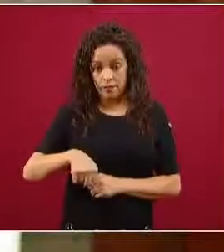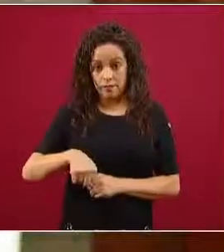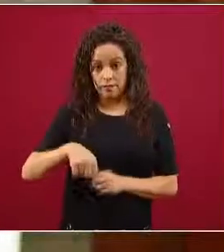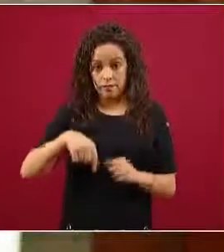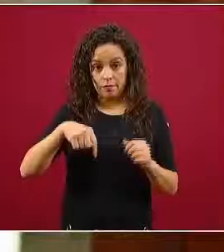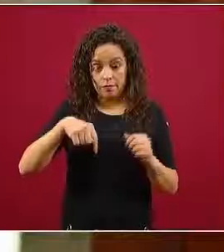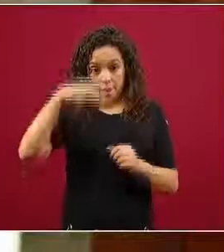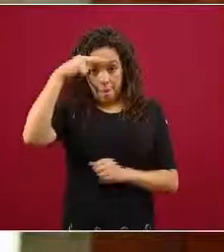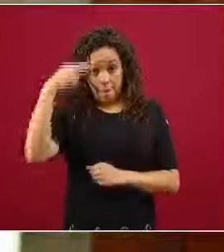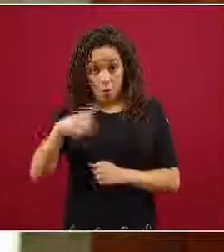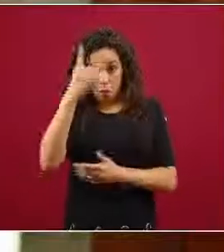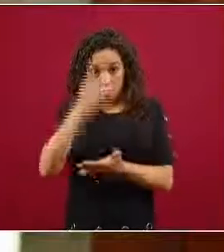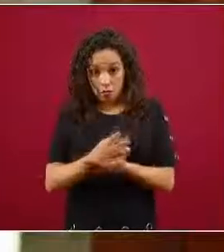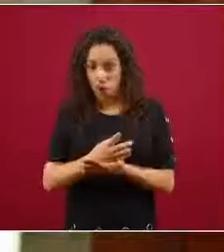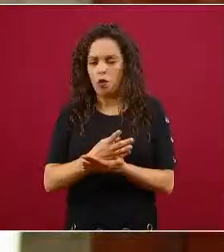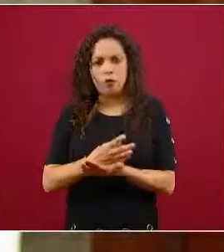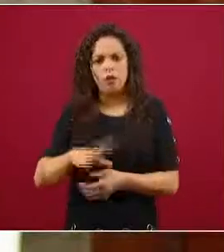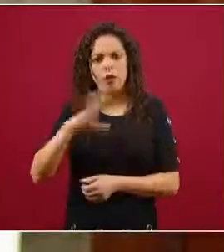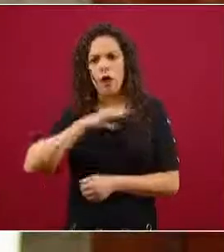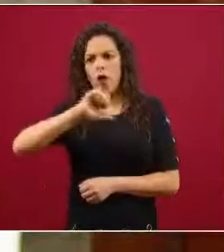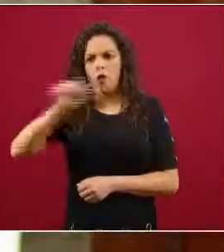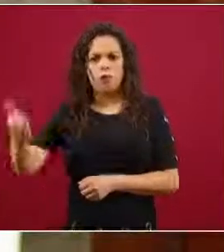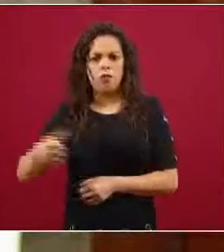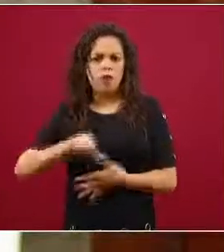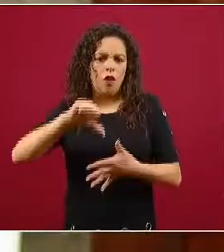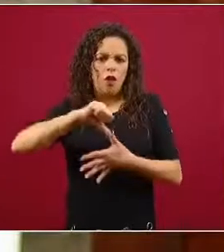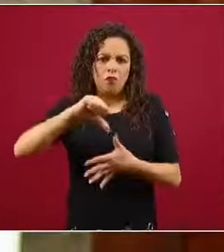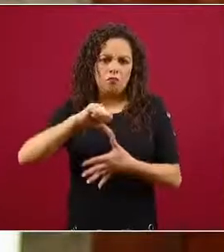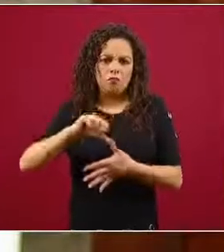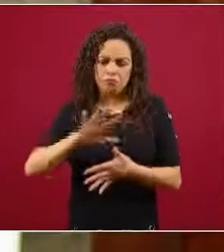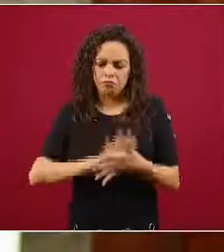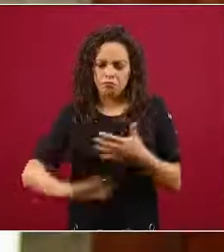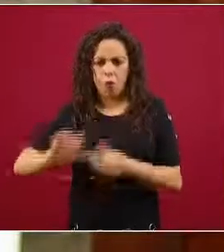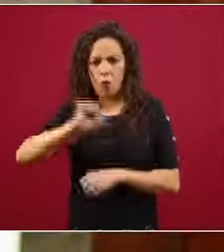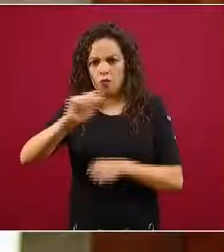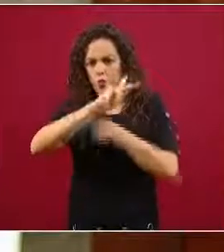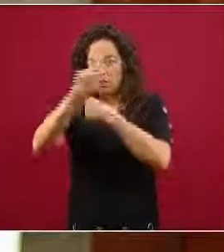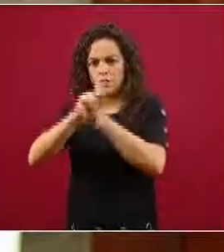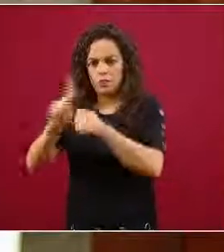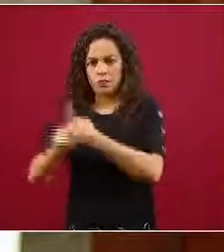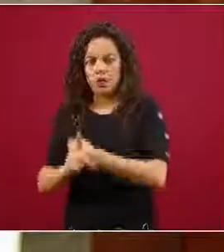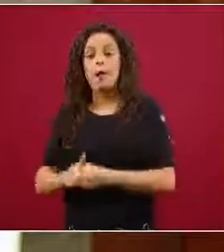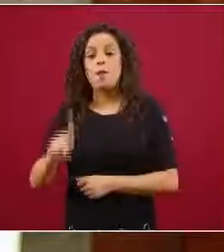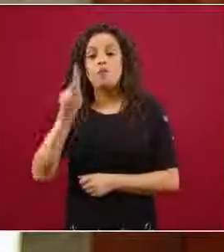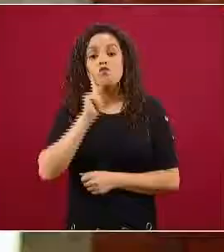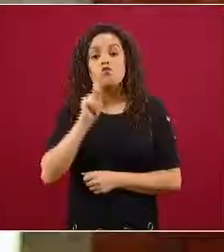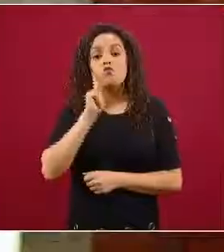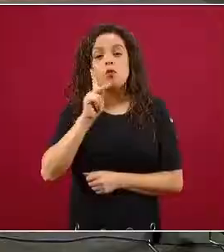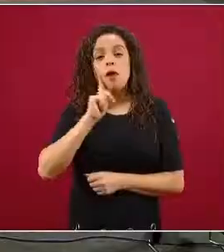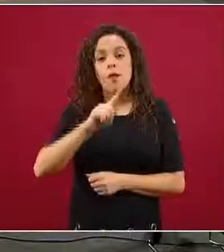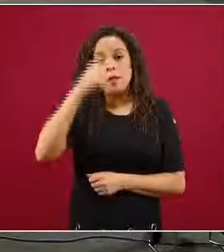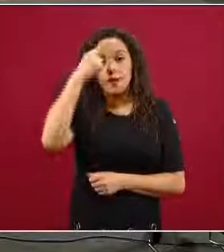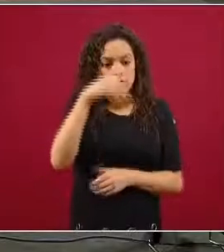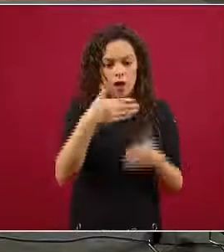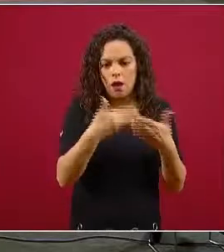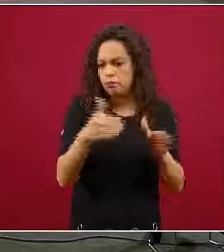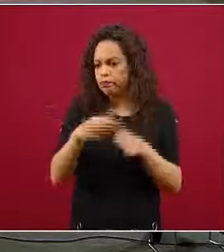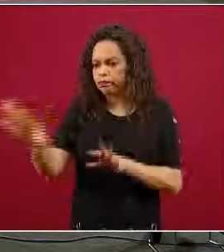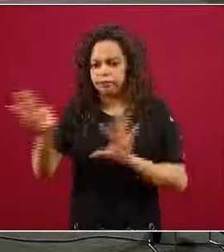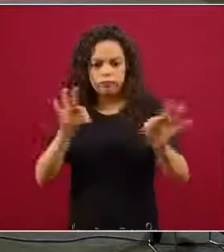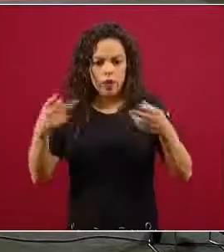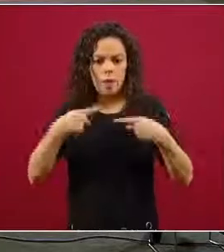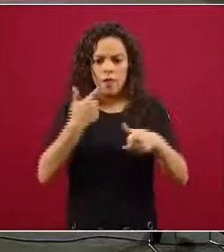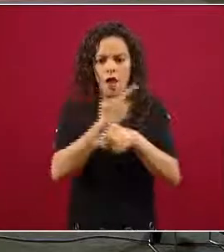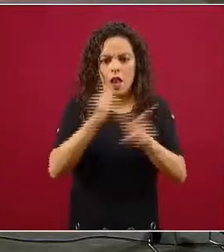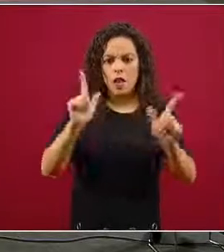Lancet, que estamos checando hace ratito en inglés, que va a hacer pruebas en población abierta. ¿En México se contempla esta posibilidad o hay alguna posibilidad